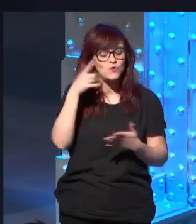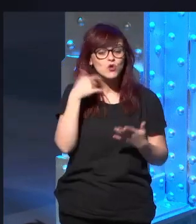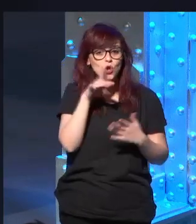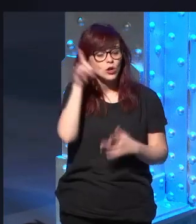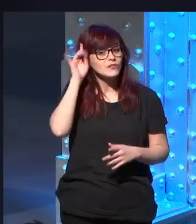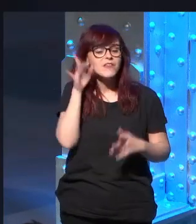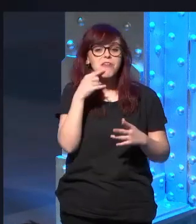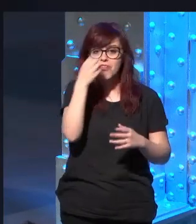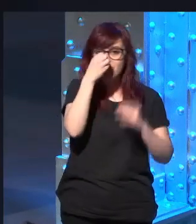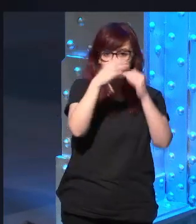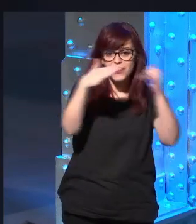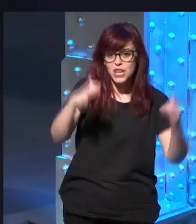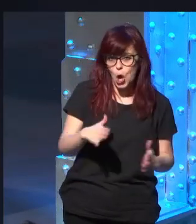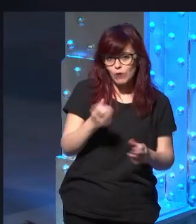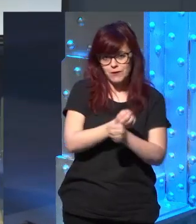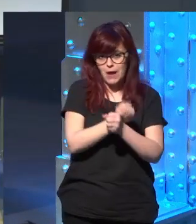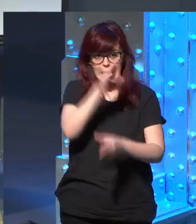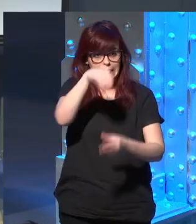circo de otra manera.